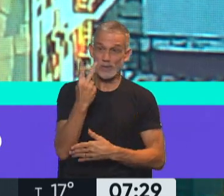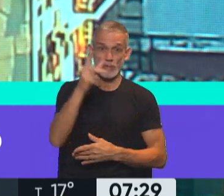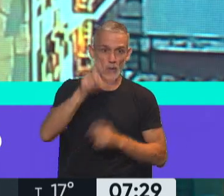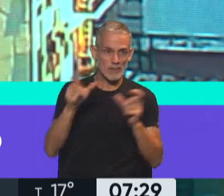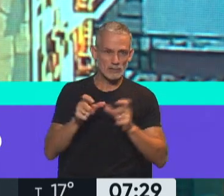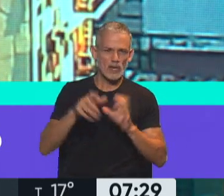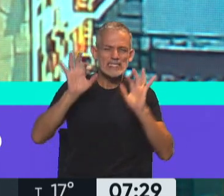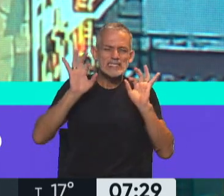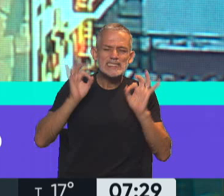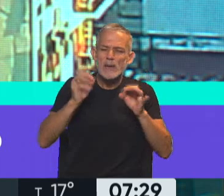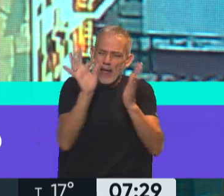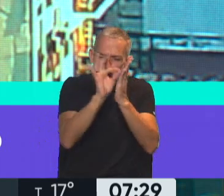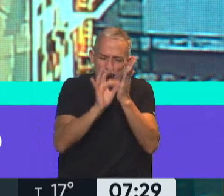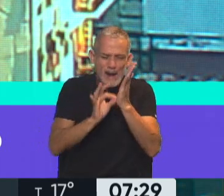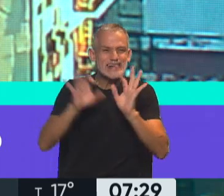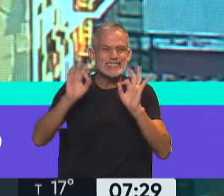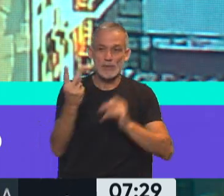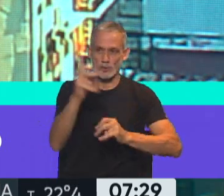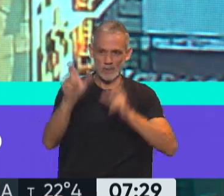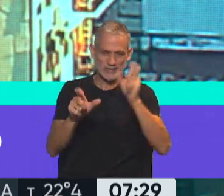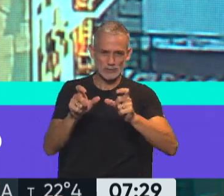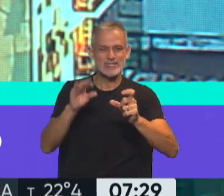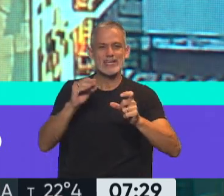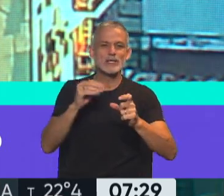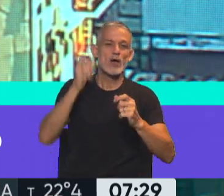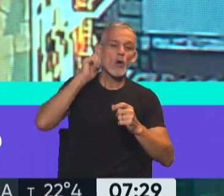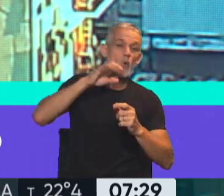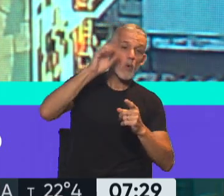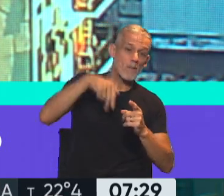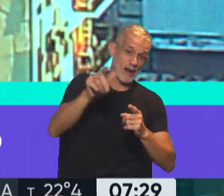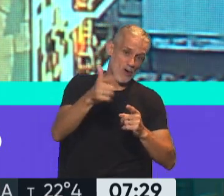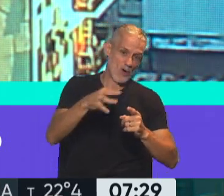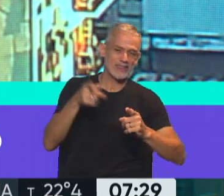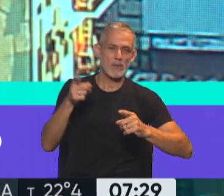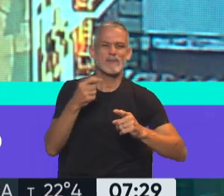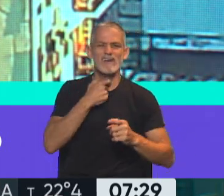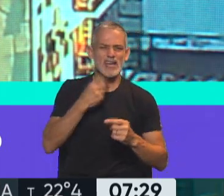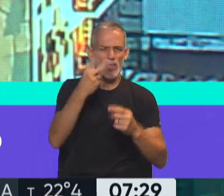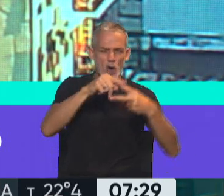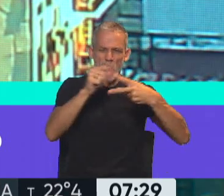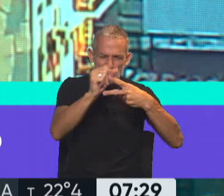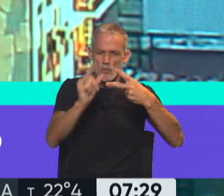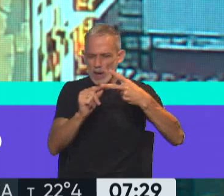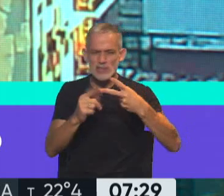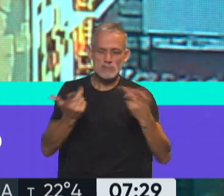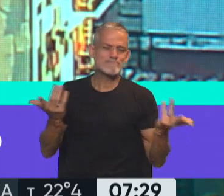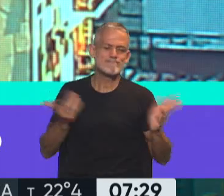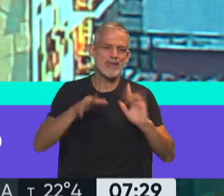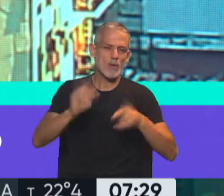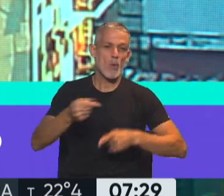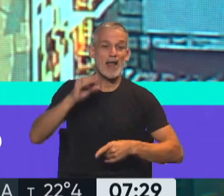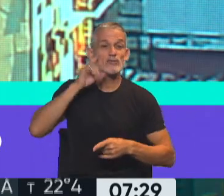personas que sabían los detalles así que por más que nos man haya defendido que quería los artículos y haya estado en eeuu